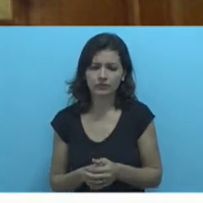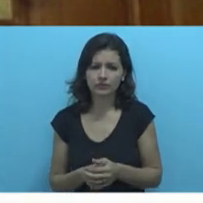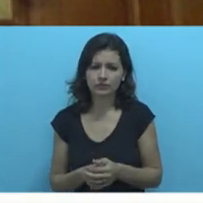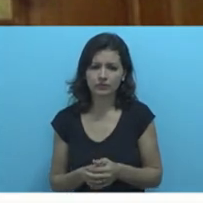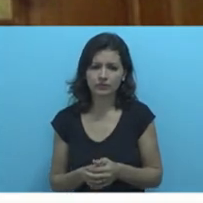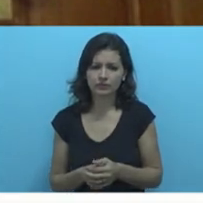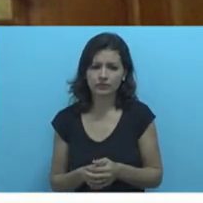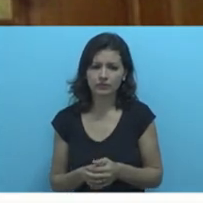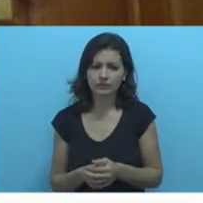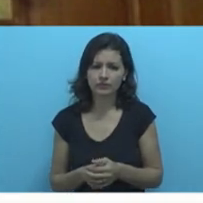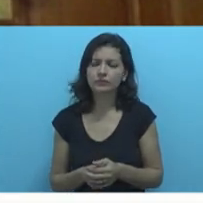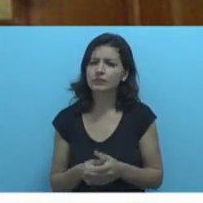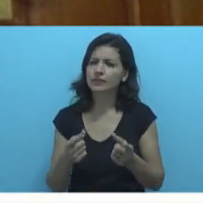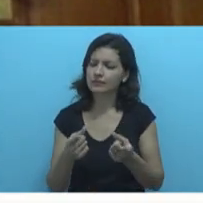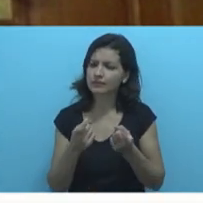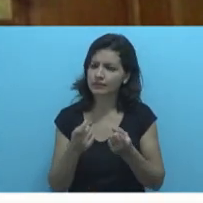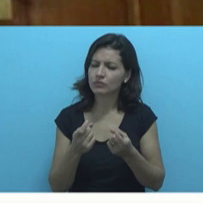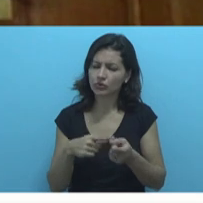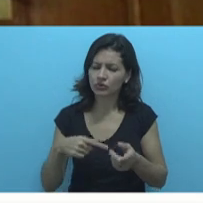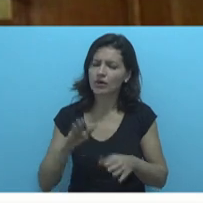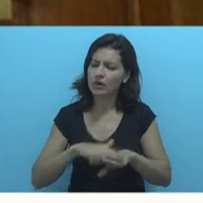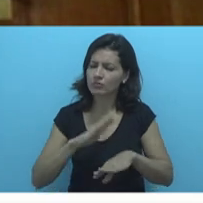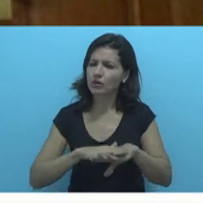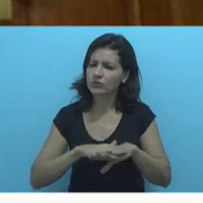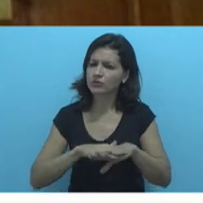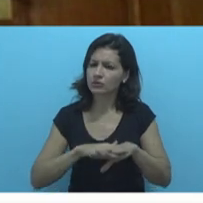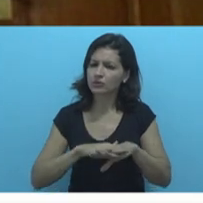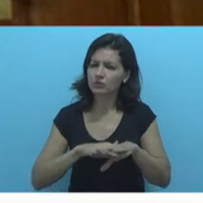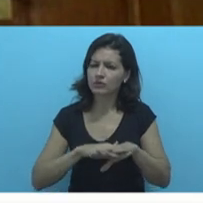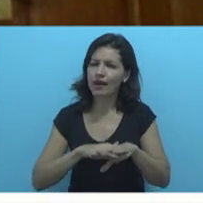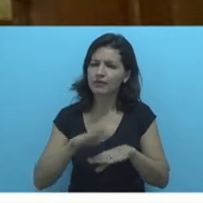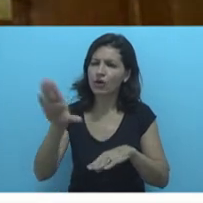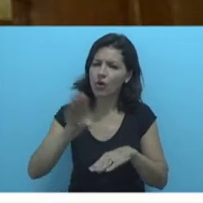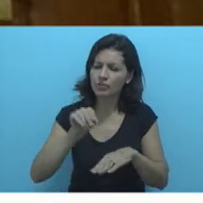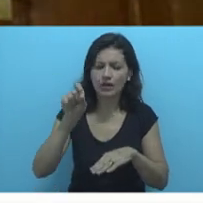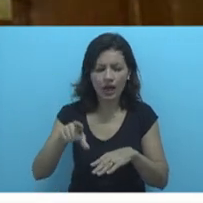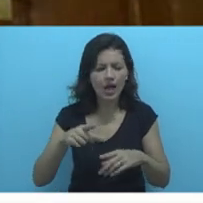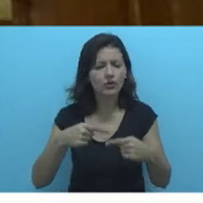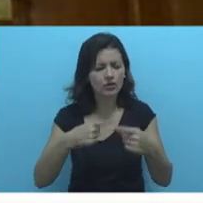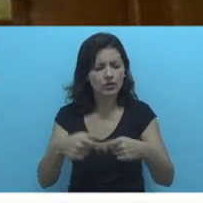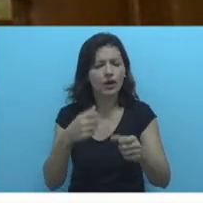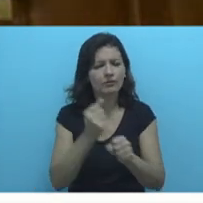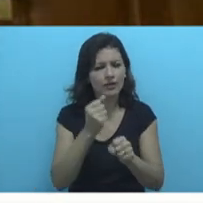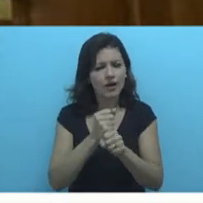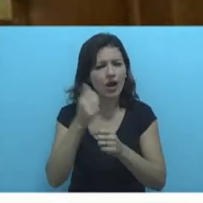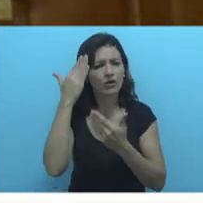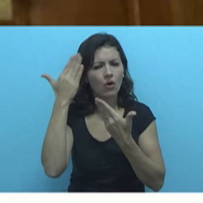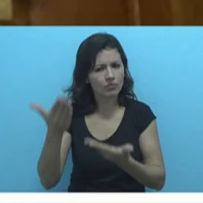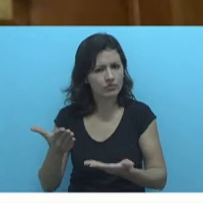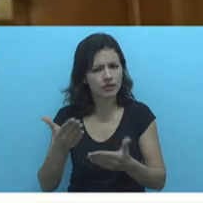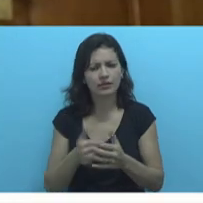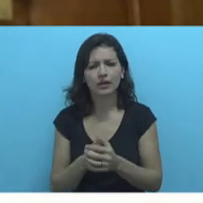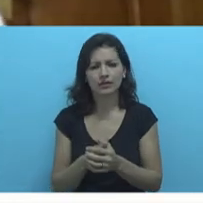acá para hacernos cargo de ese legado, estamos acá para hacernos cargo de esos valores, estamos acá para rendirle tributo a ese Miguel